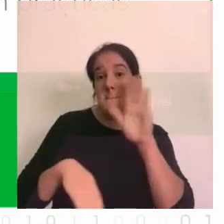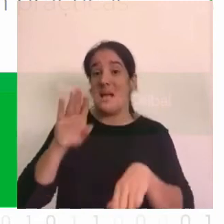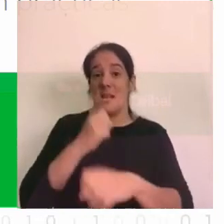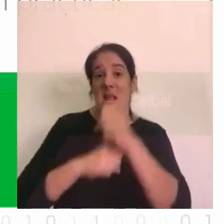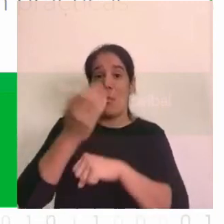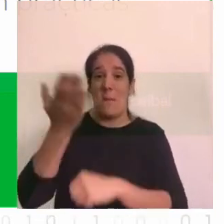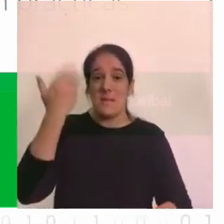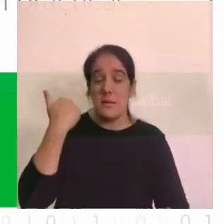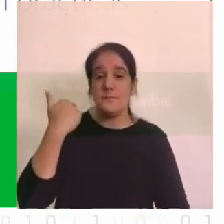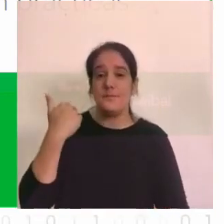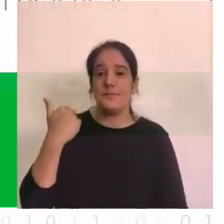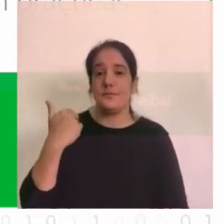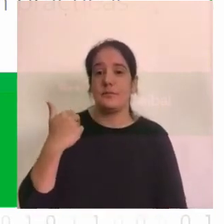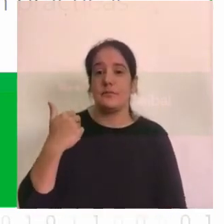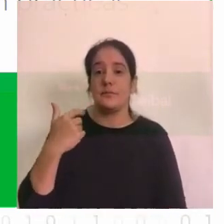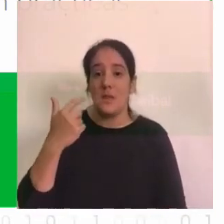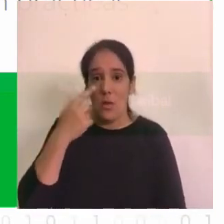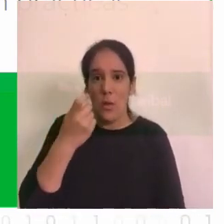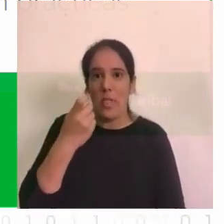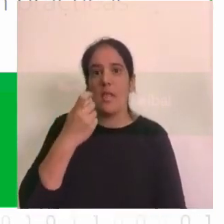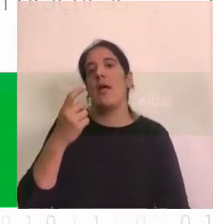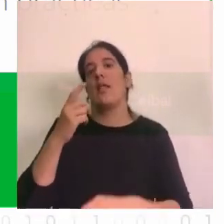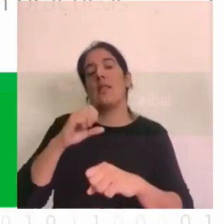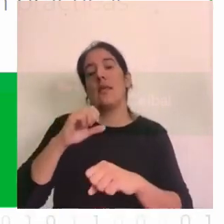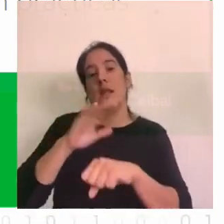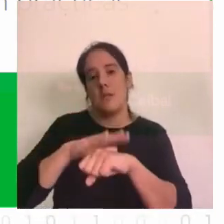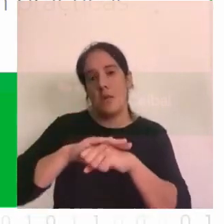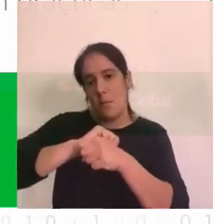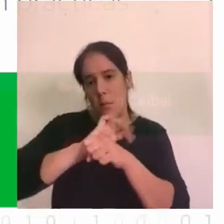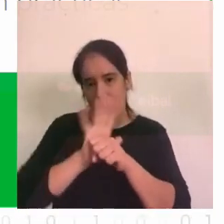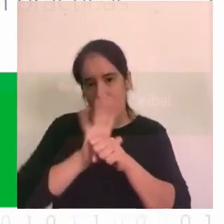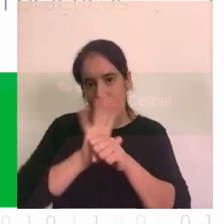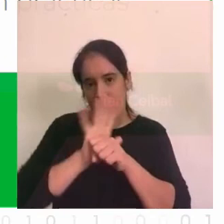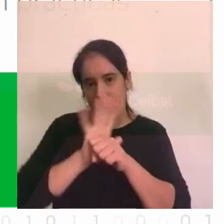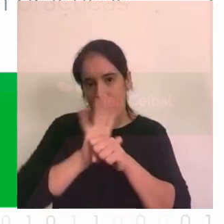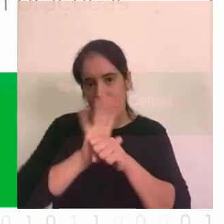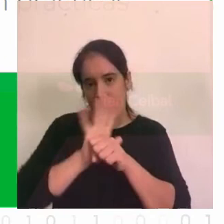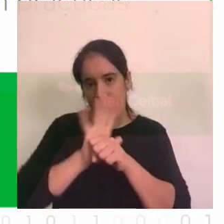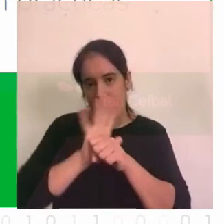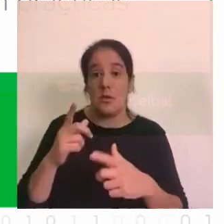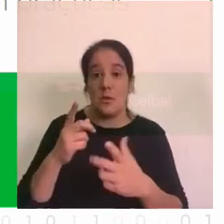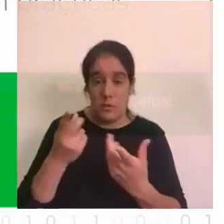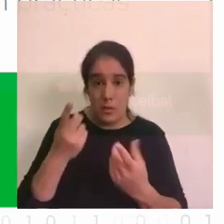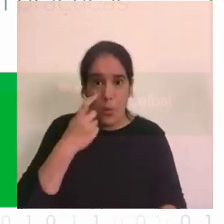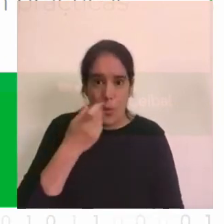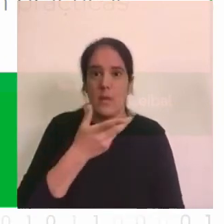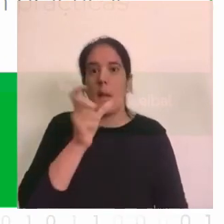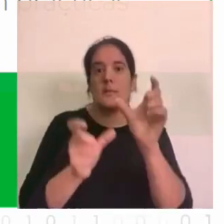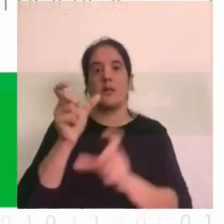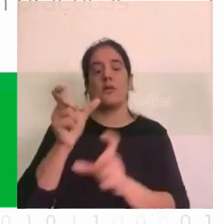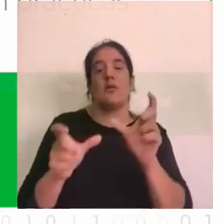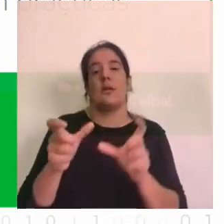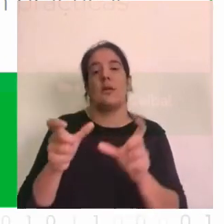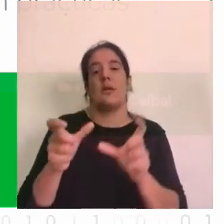pandemia, que justamente implicó un aumento notorio en la cantidad de personas que padecen inseguridad alimentaria. La